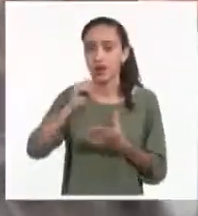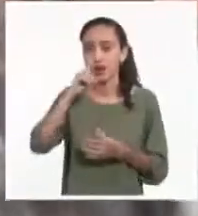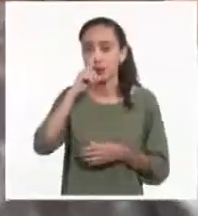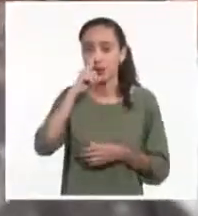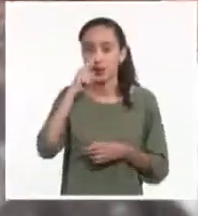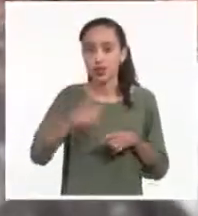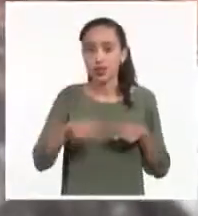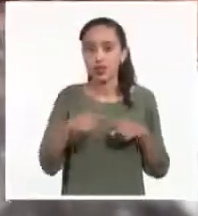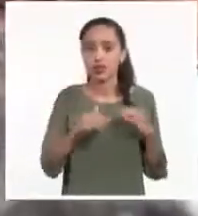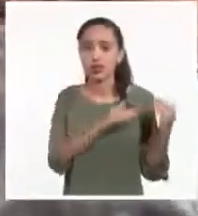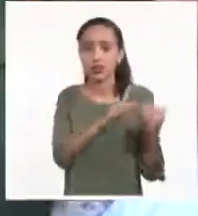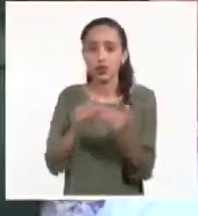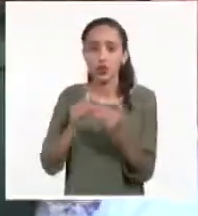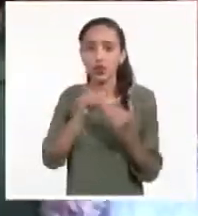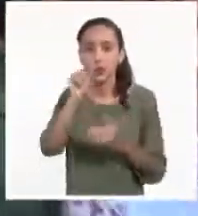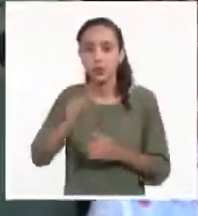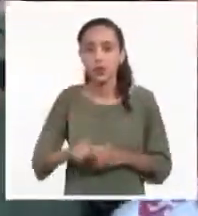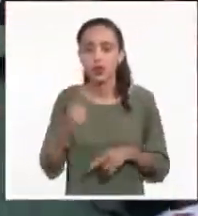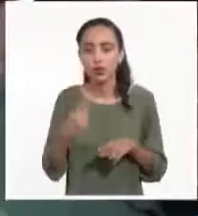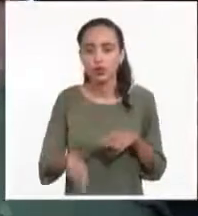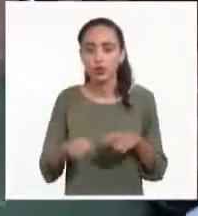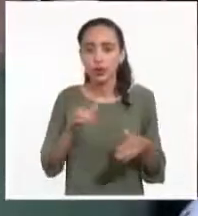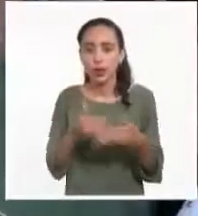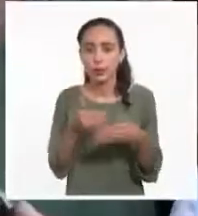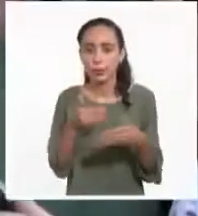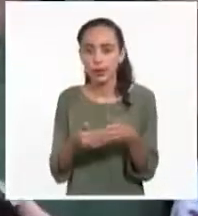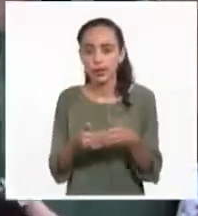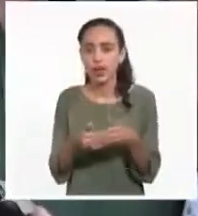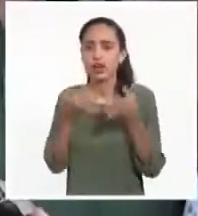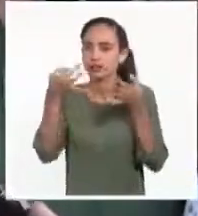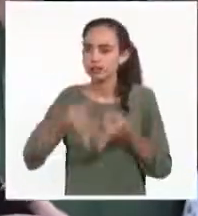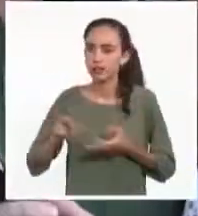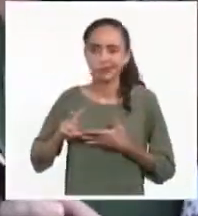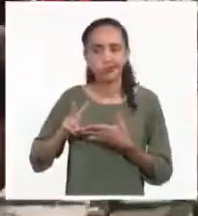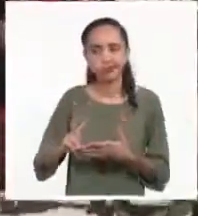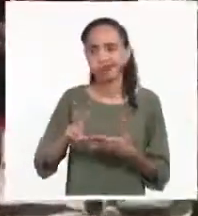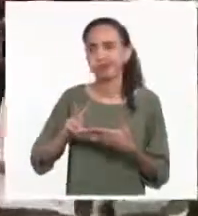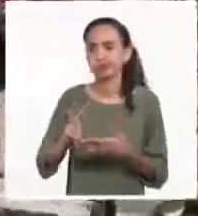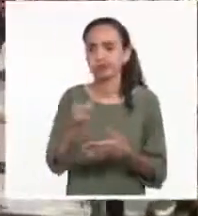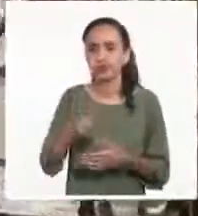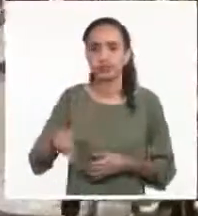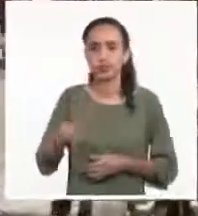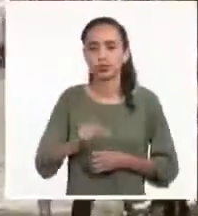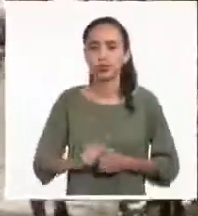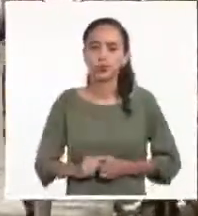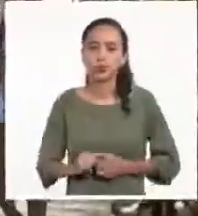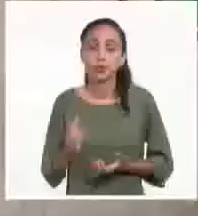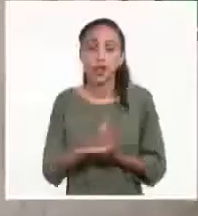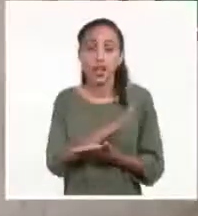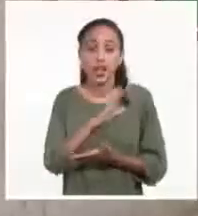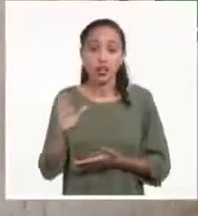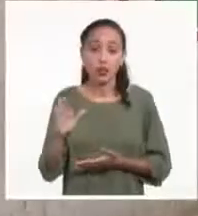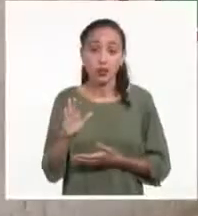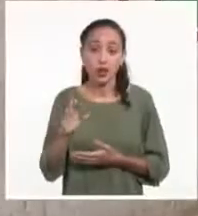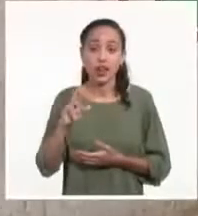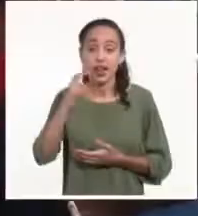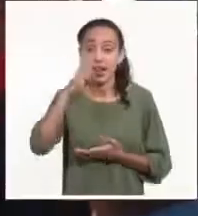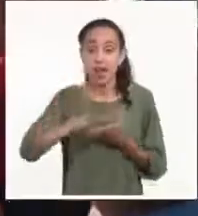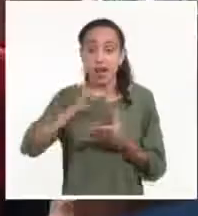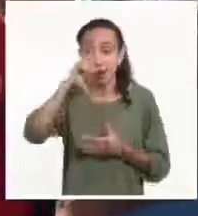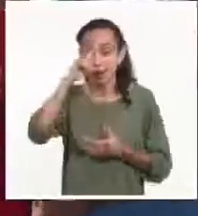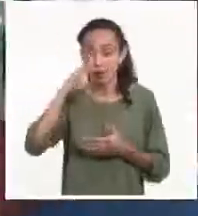y hay otros compañeros de otras MIPYME, de otras empresas que constantemente están visitándolos ustedes. Hasta la escuela Francisco Valdés Ramos